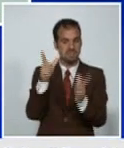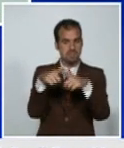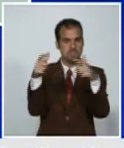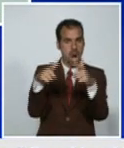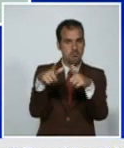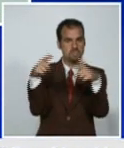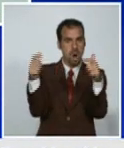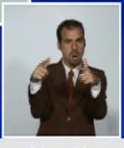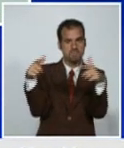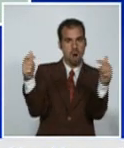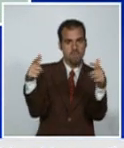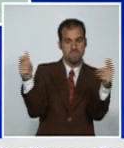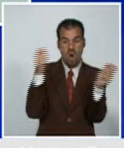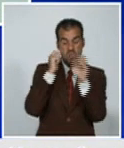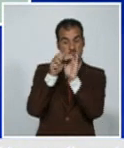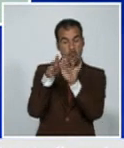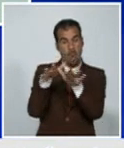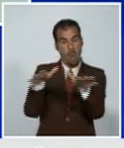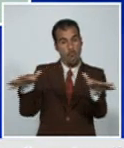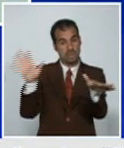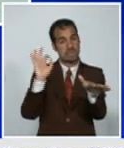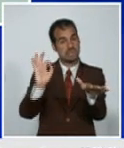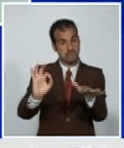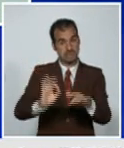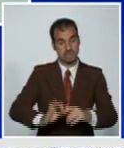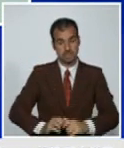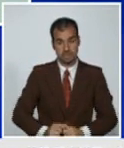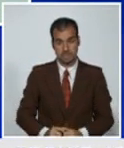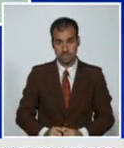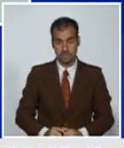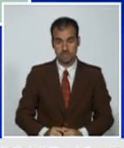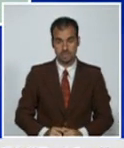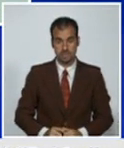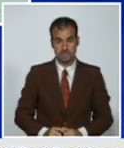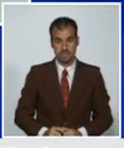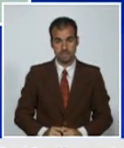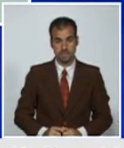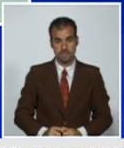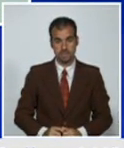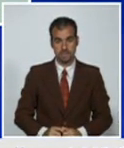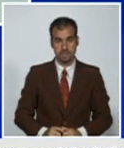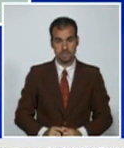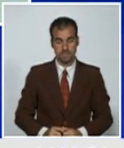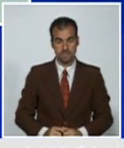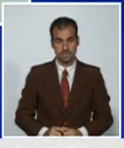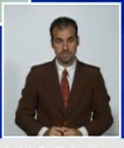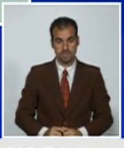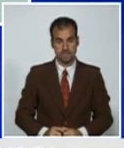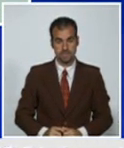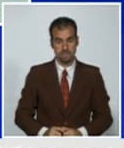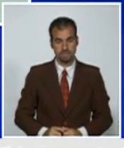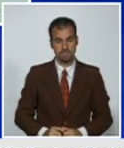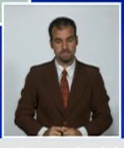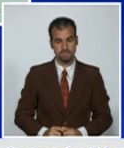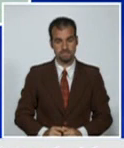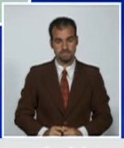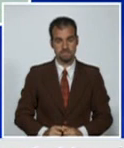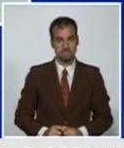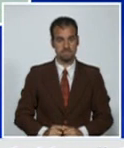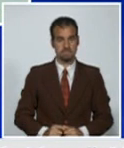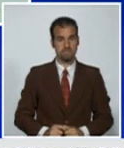que la transmisión se ha ido incrementando. Y todavía hoy, ayer 108